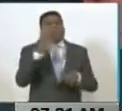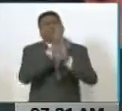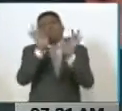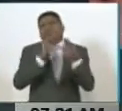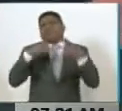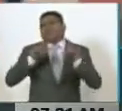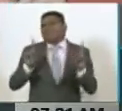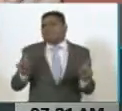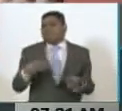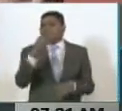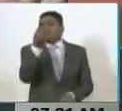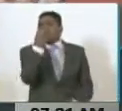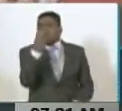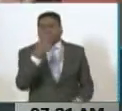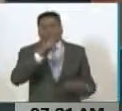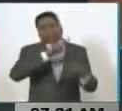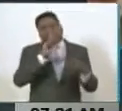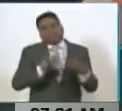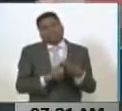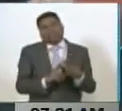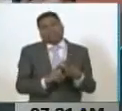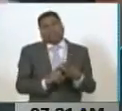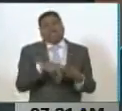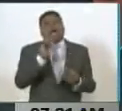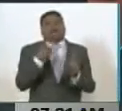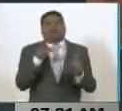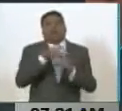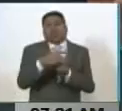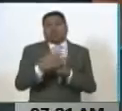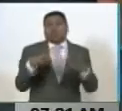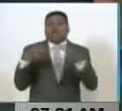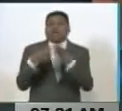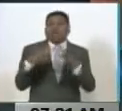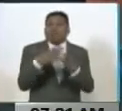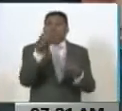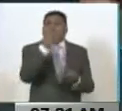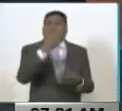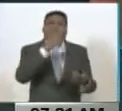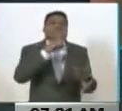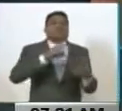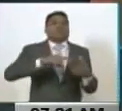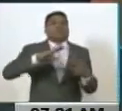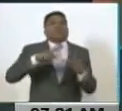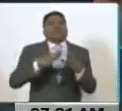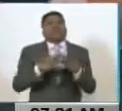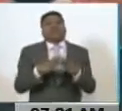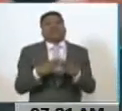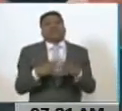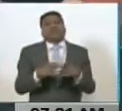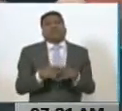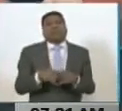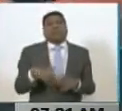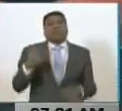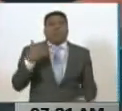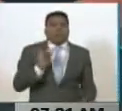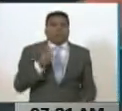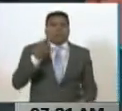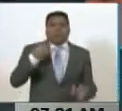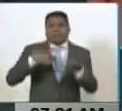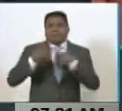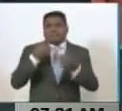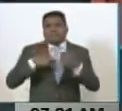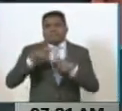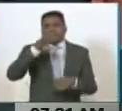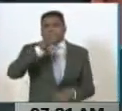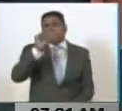para alimentarlos, teniendo en cuenta varias técnicas, grupos de alimentos, los alimentos de temporada, los que se encuentran a menor costo, para